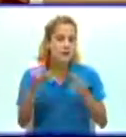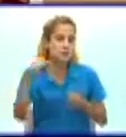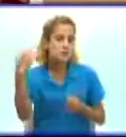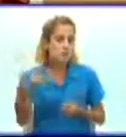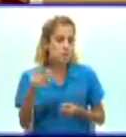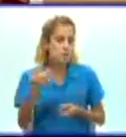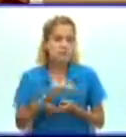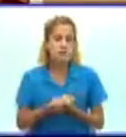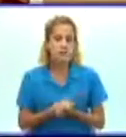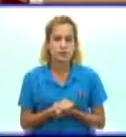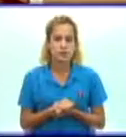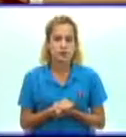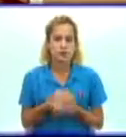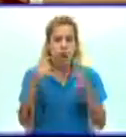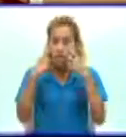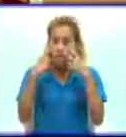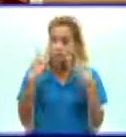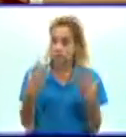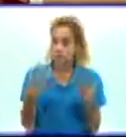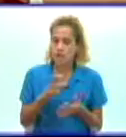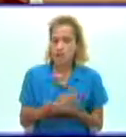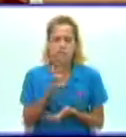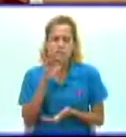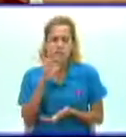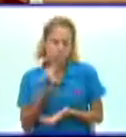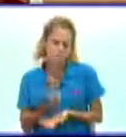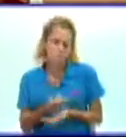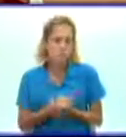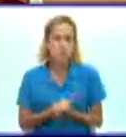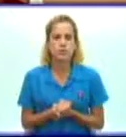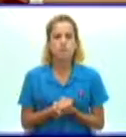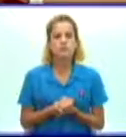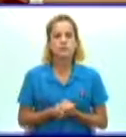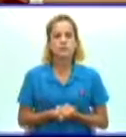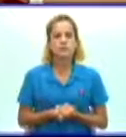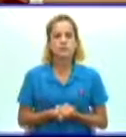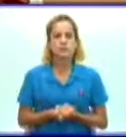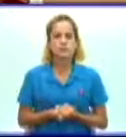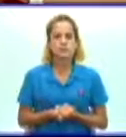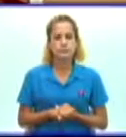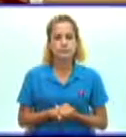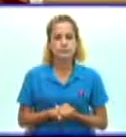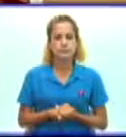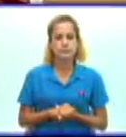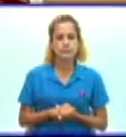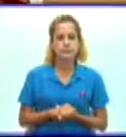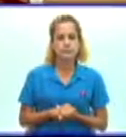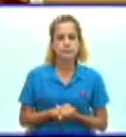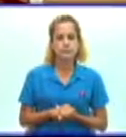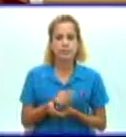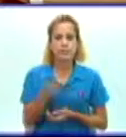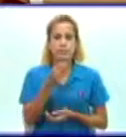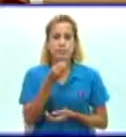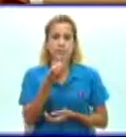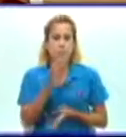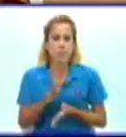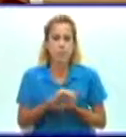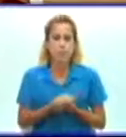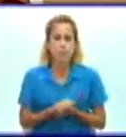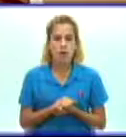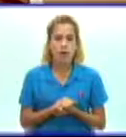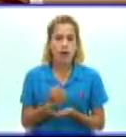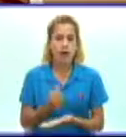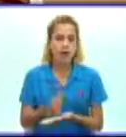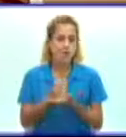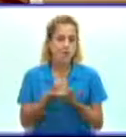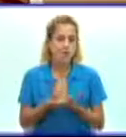muy interesantes, que bueno, será de su agrado resolver, porque son ejercicios que nos pueden estar